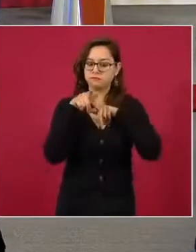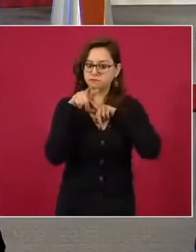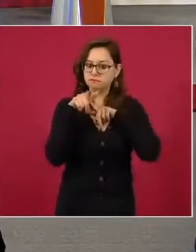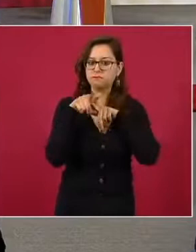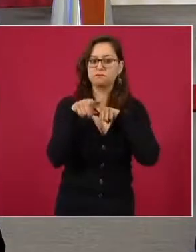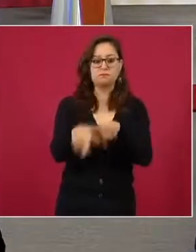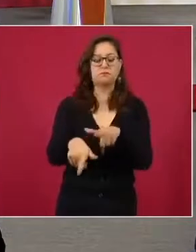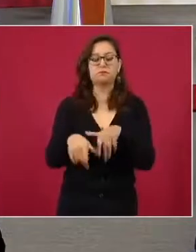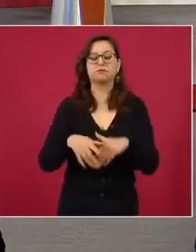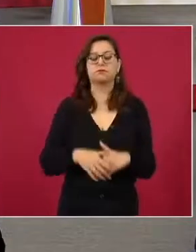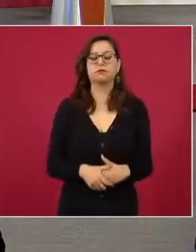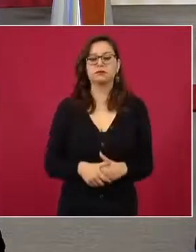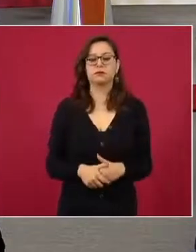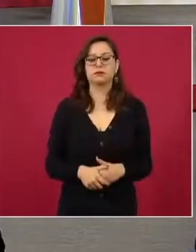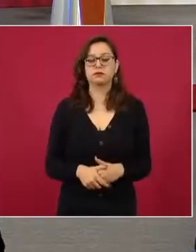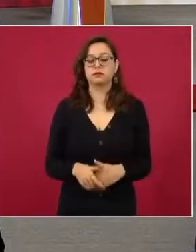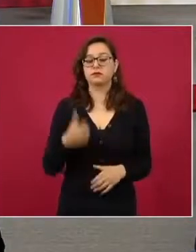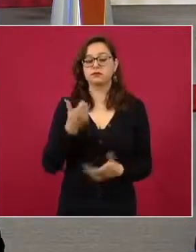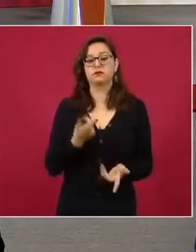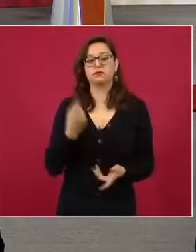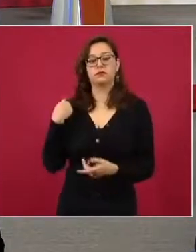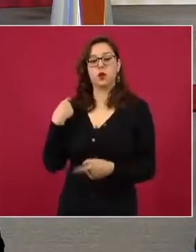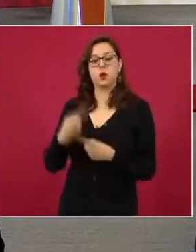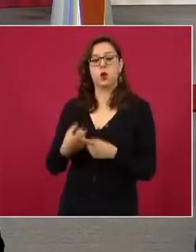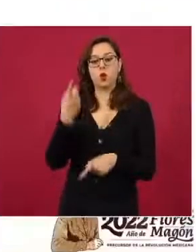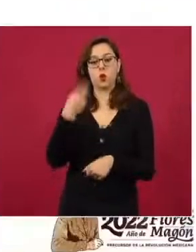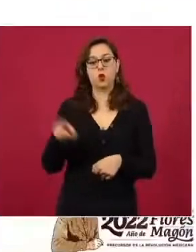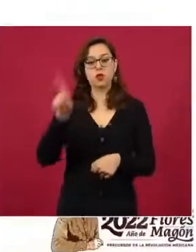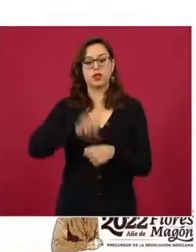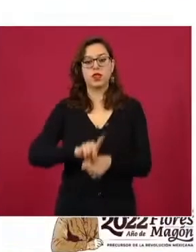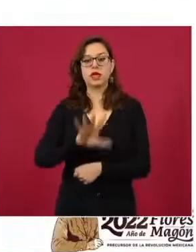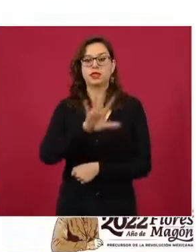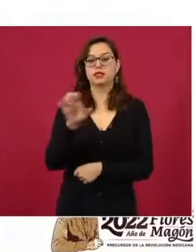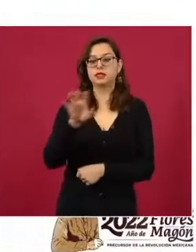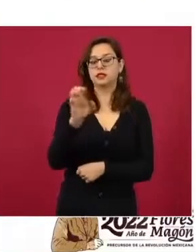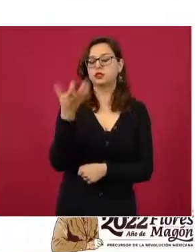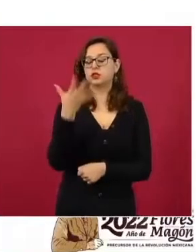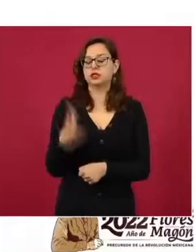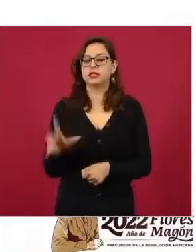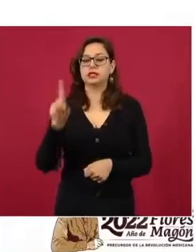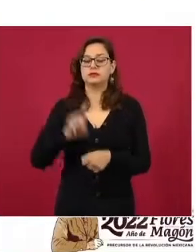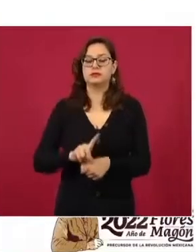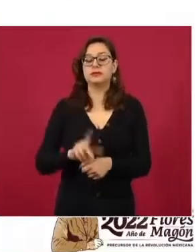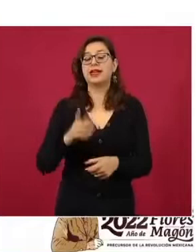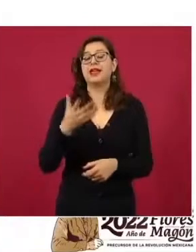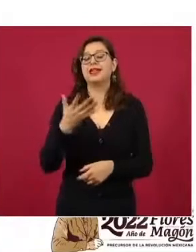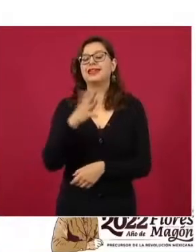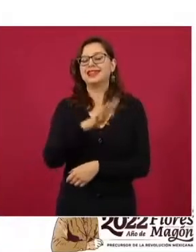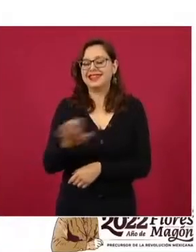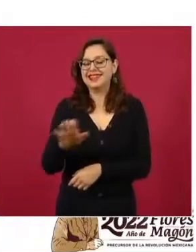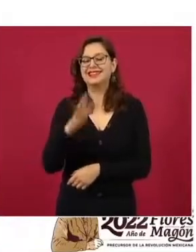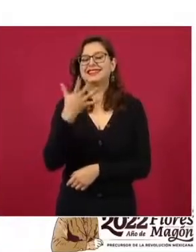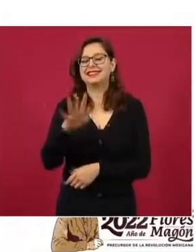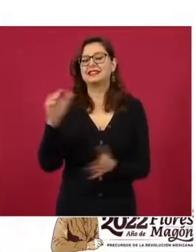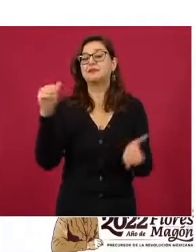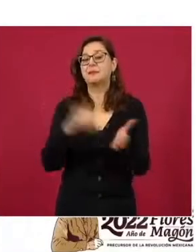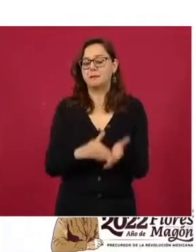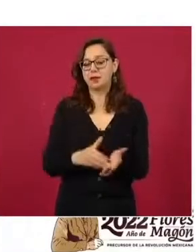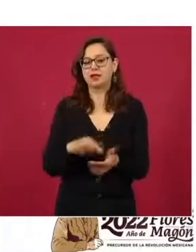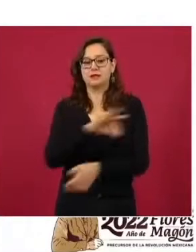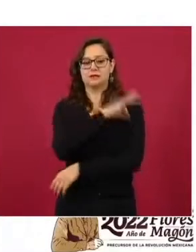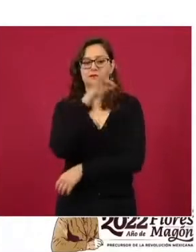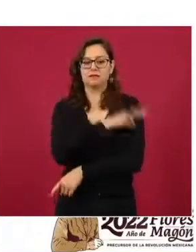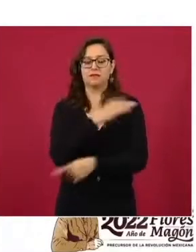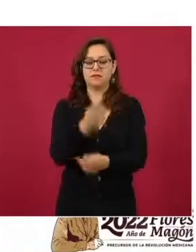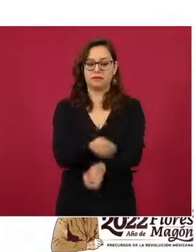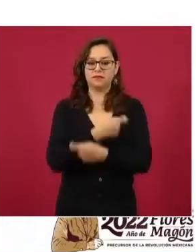en esta última jornada de ayer para hoy tuvimos 510 mil dosis aplicadas, pero también quiero destacar aquí, esta es la cifra